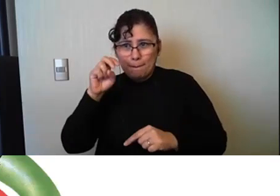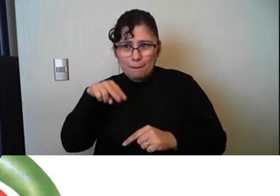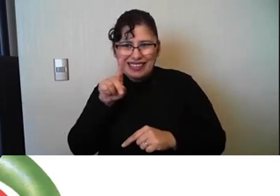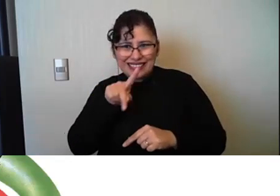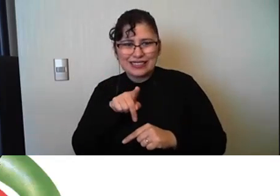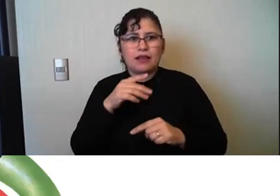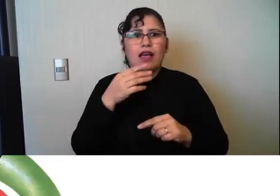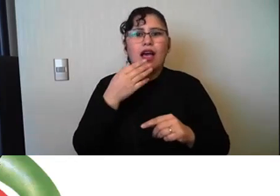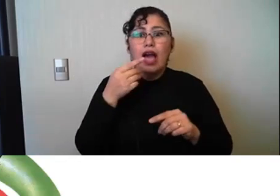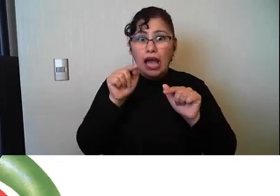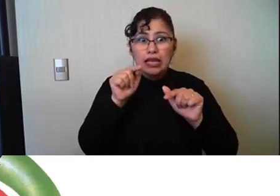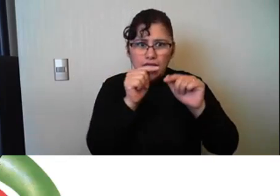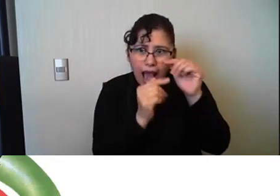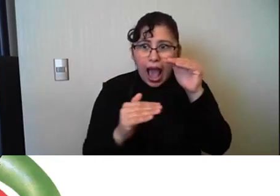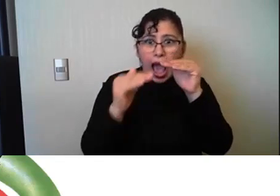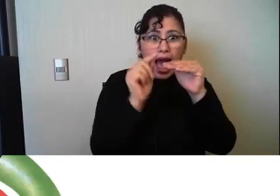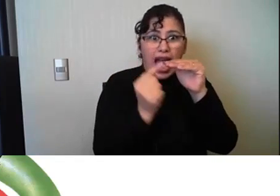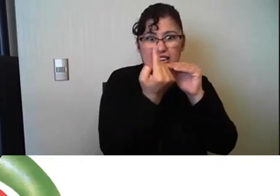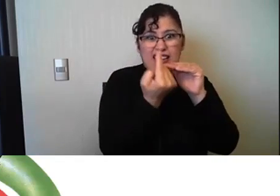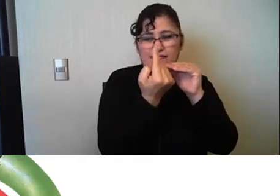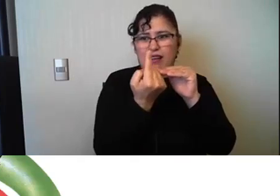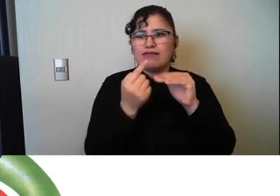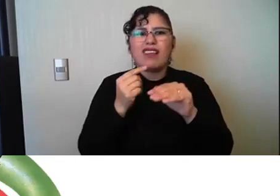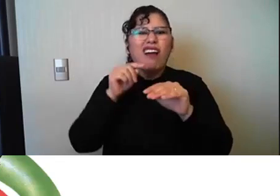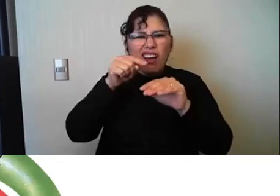ubicados parte de los núcleos de la base.